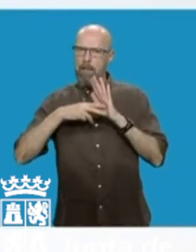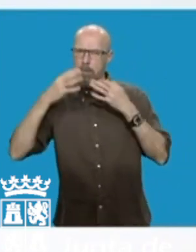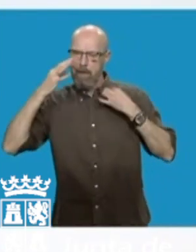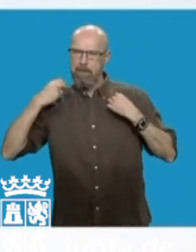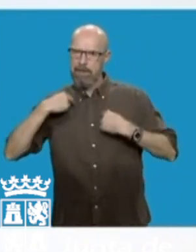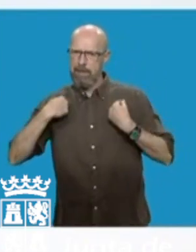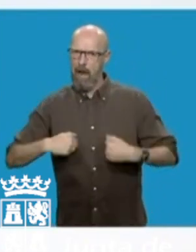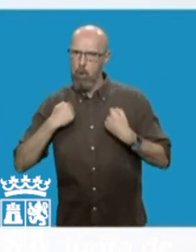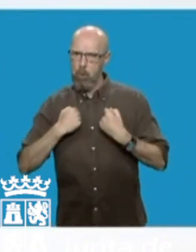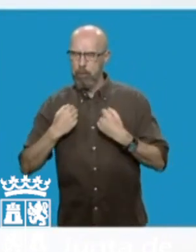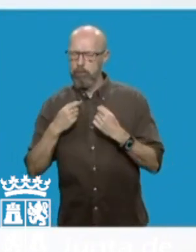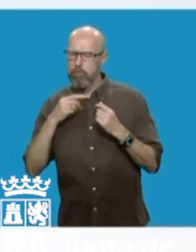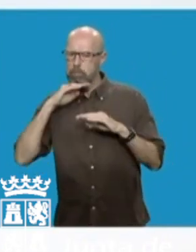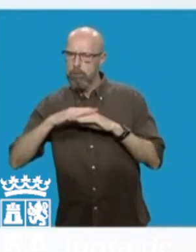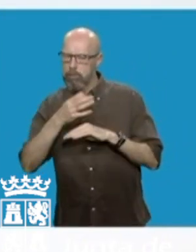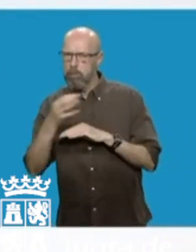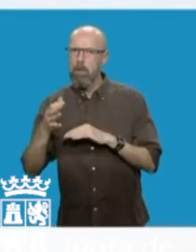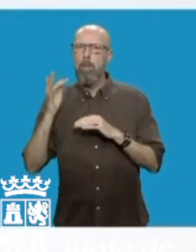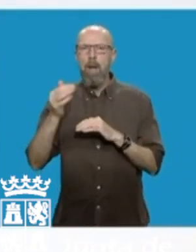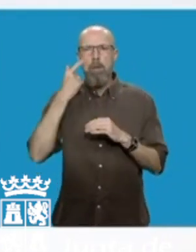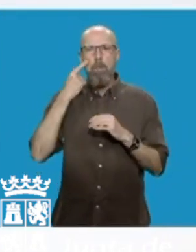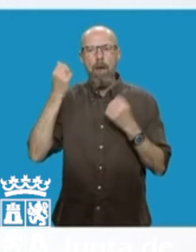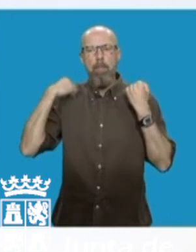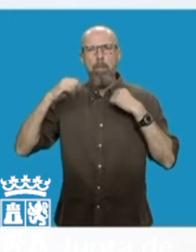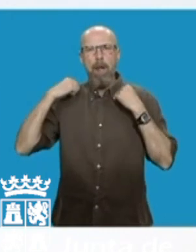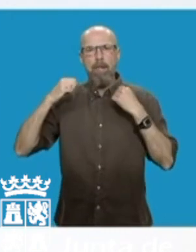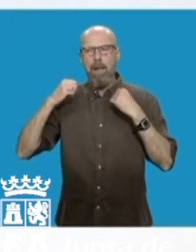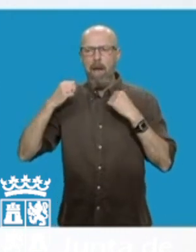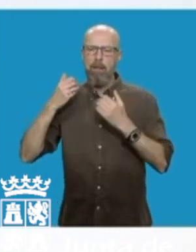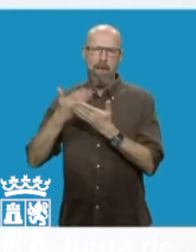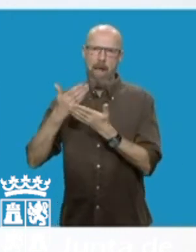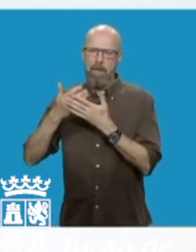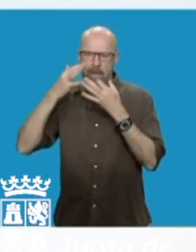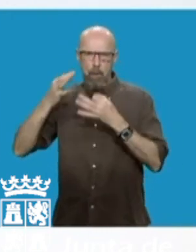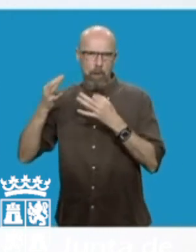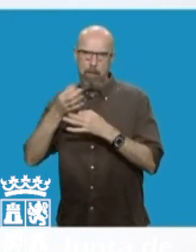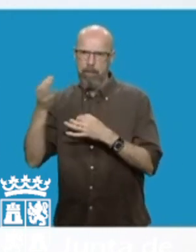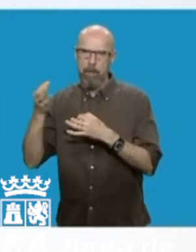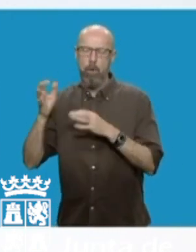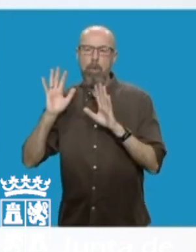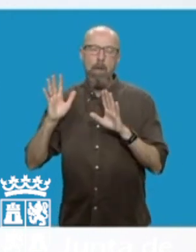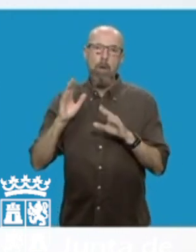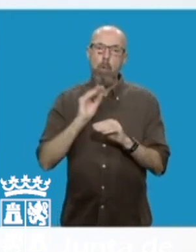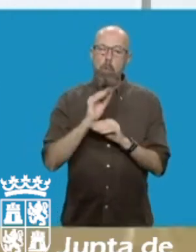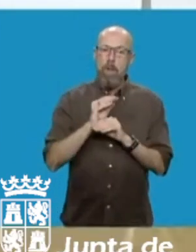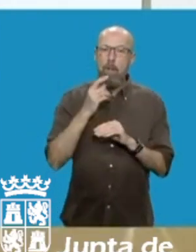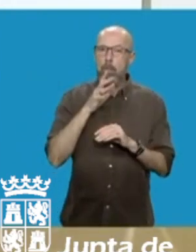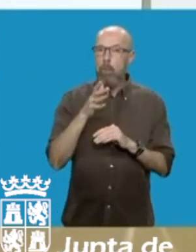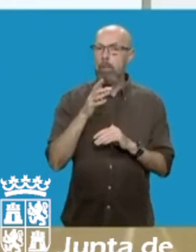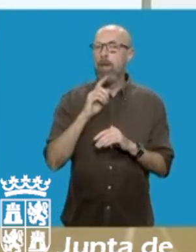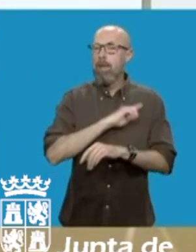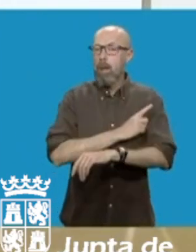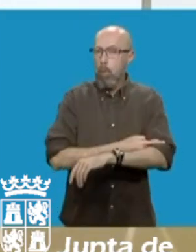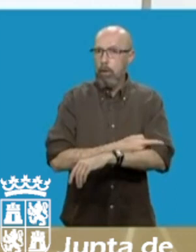y apostando por facilitar la práctica física y deportiva con las mayores garantías, siempre conscientes de que el deporte,